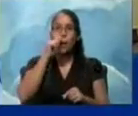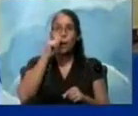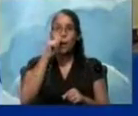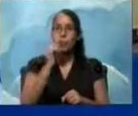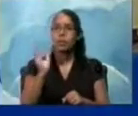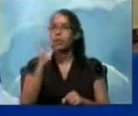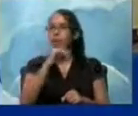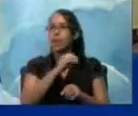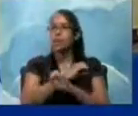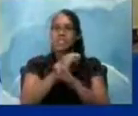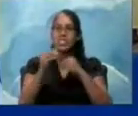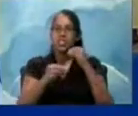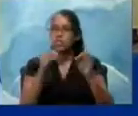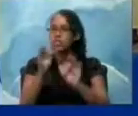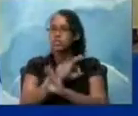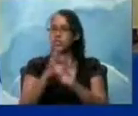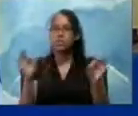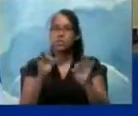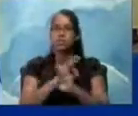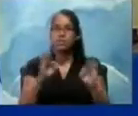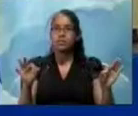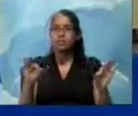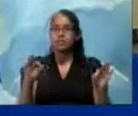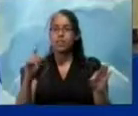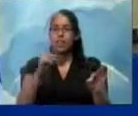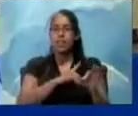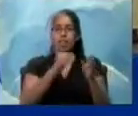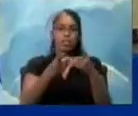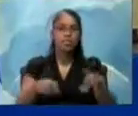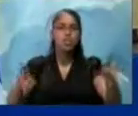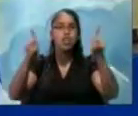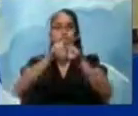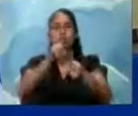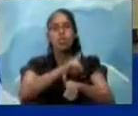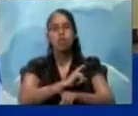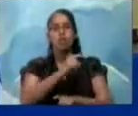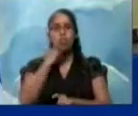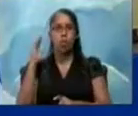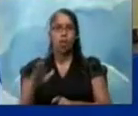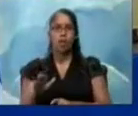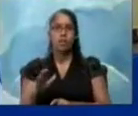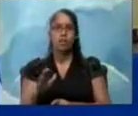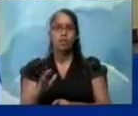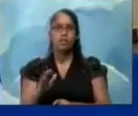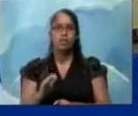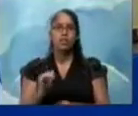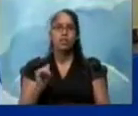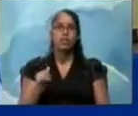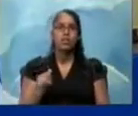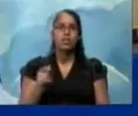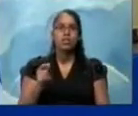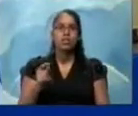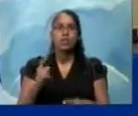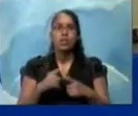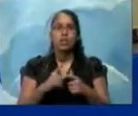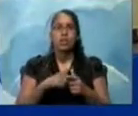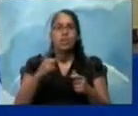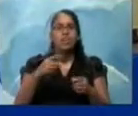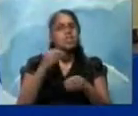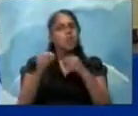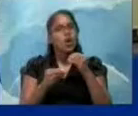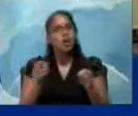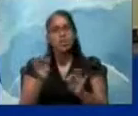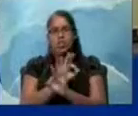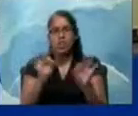ha hecho nada digno de muerte. Ajá, Pilato, y si no ha hecho